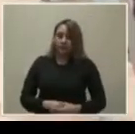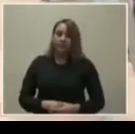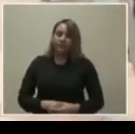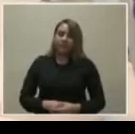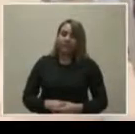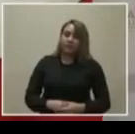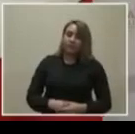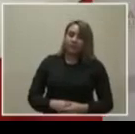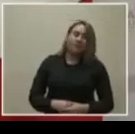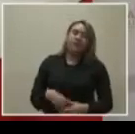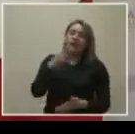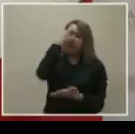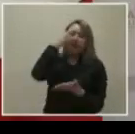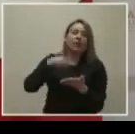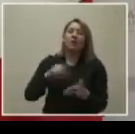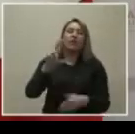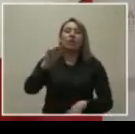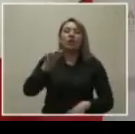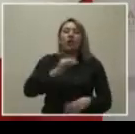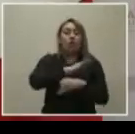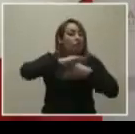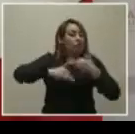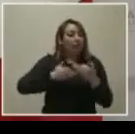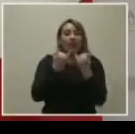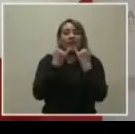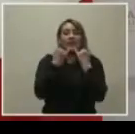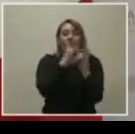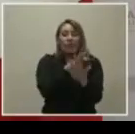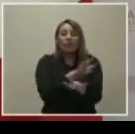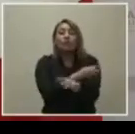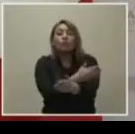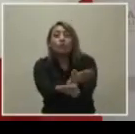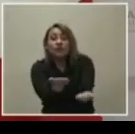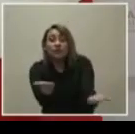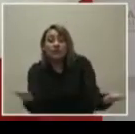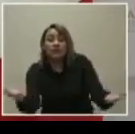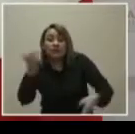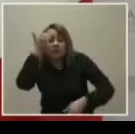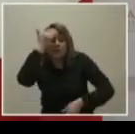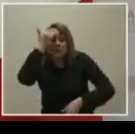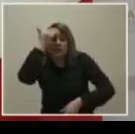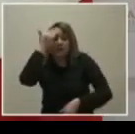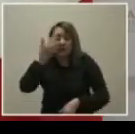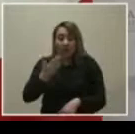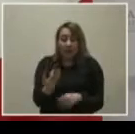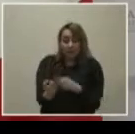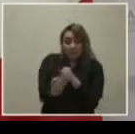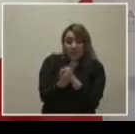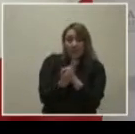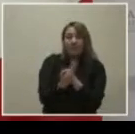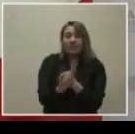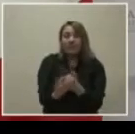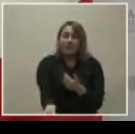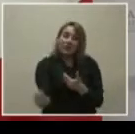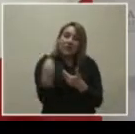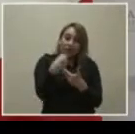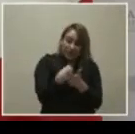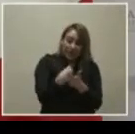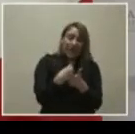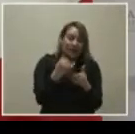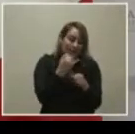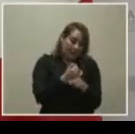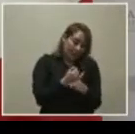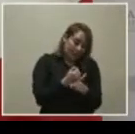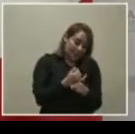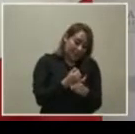Creo que no. Toda la información que ustedes conozcan y que nosotros nos sea proveída forma parte de las líneas de investigación que se